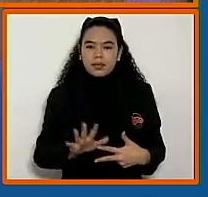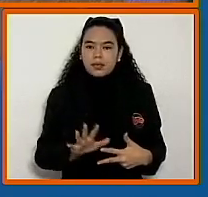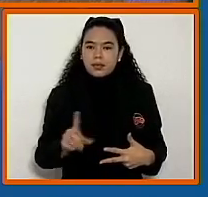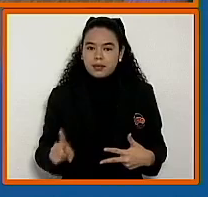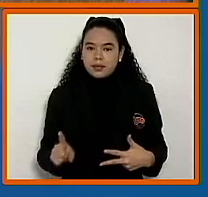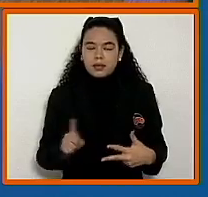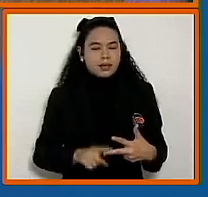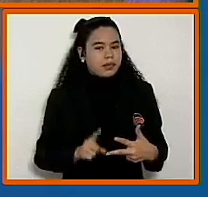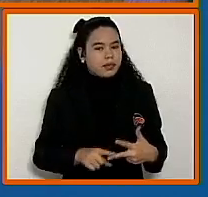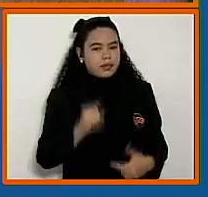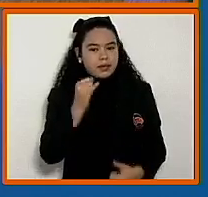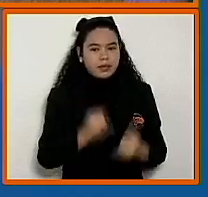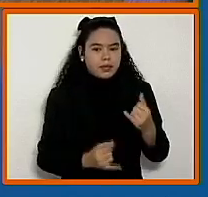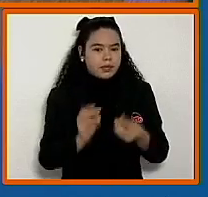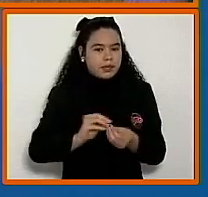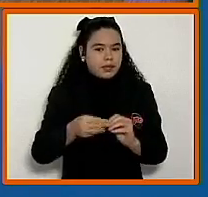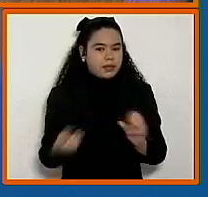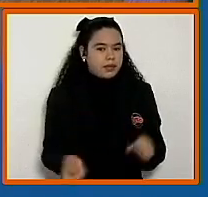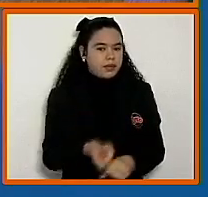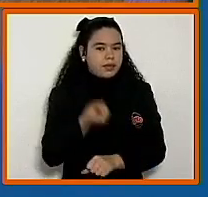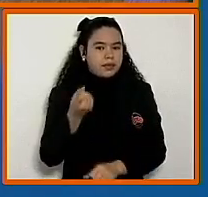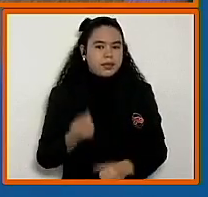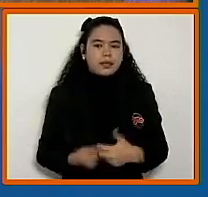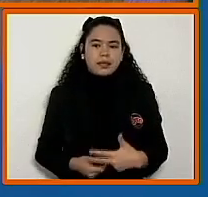51. Tercer y último número ganador,